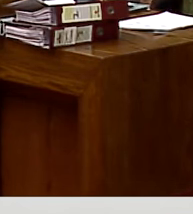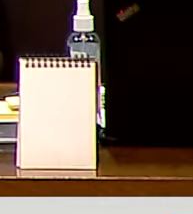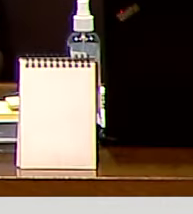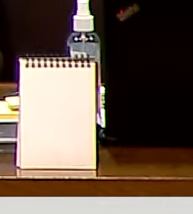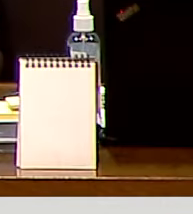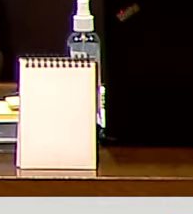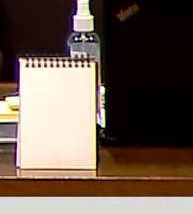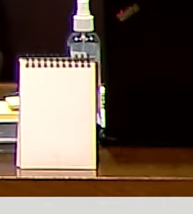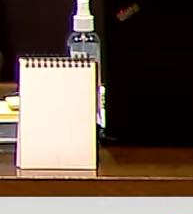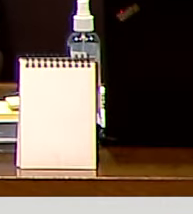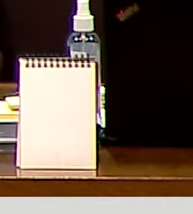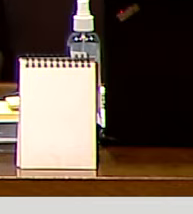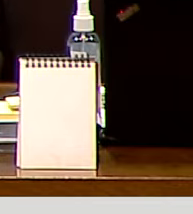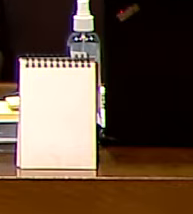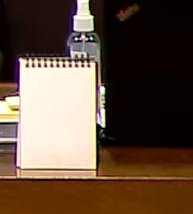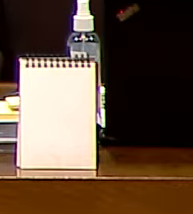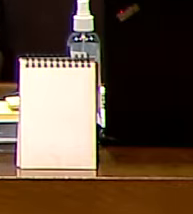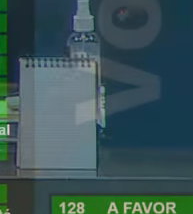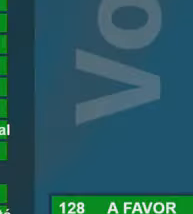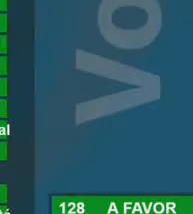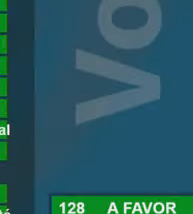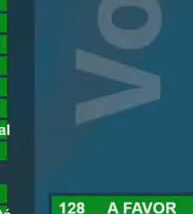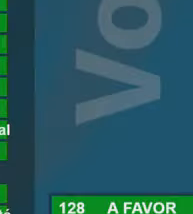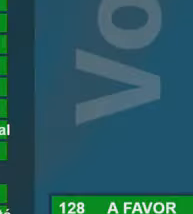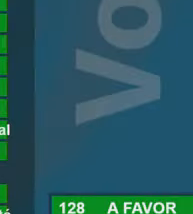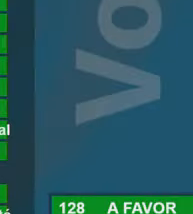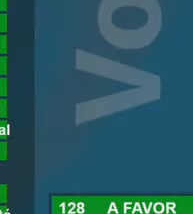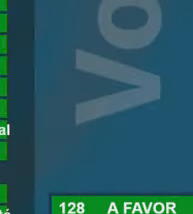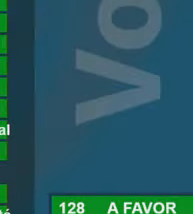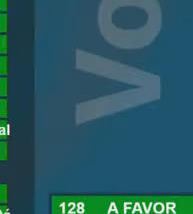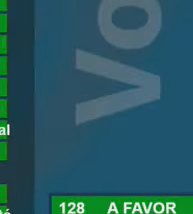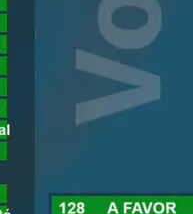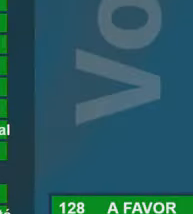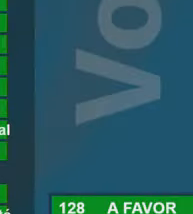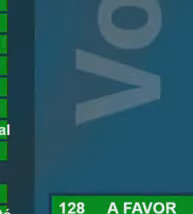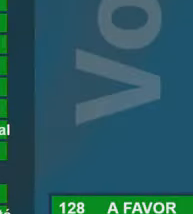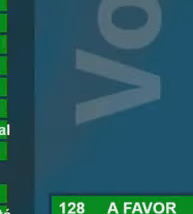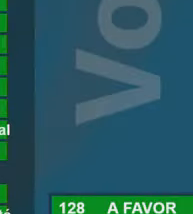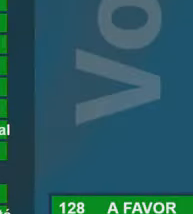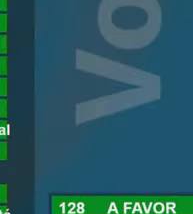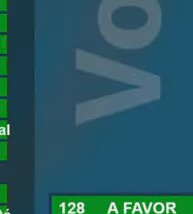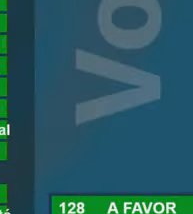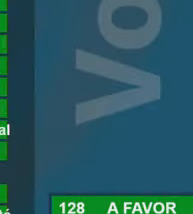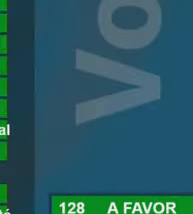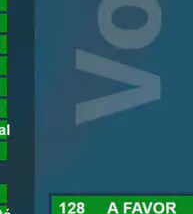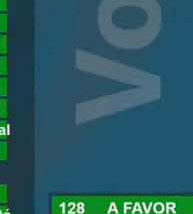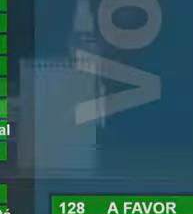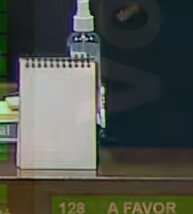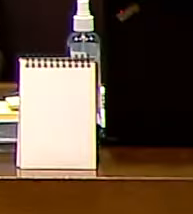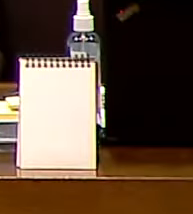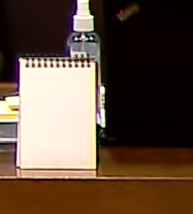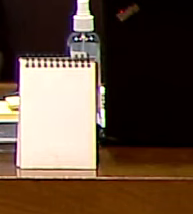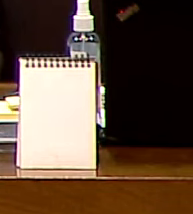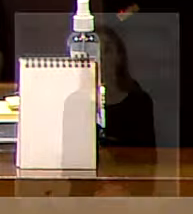resultado de la votación por la afirmativa 128 votos aprobado